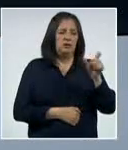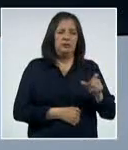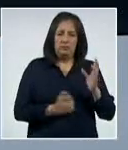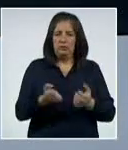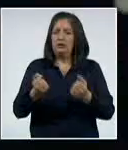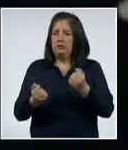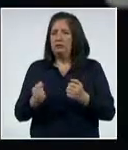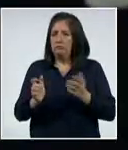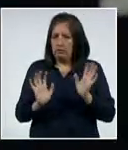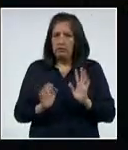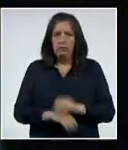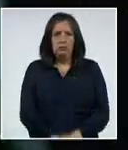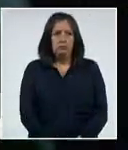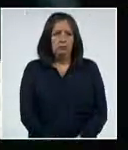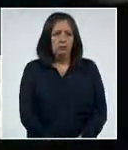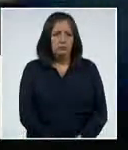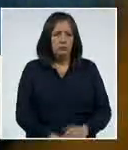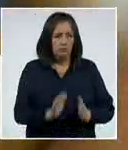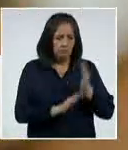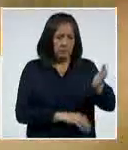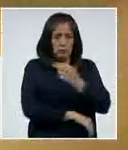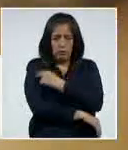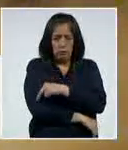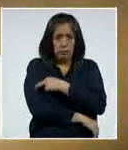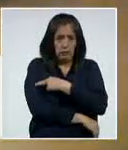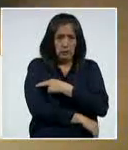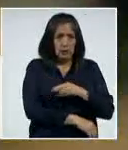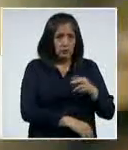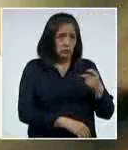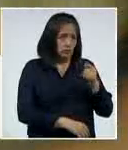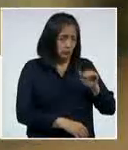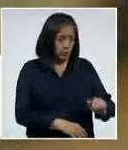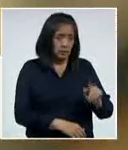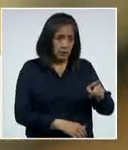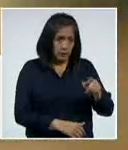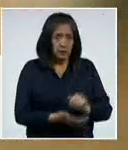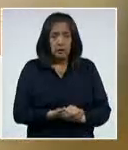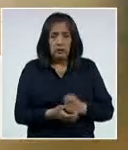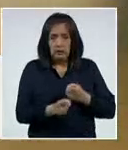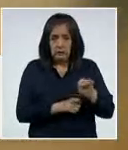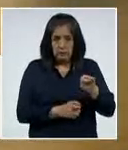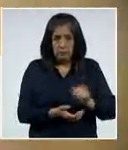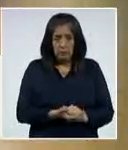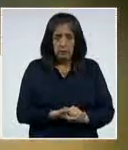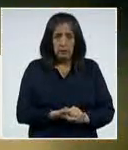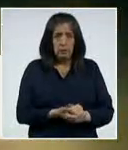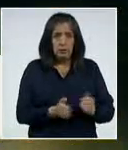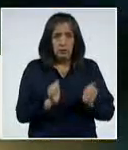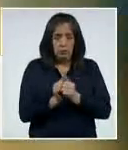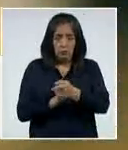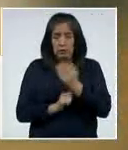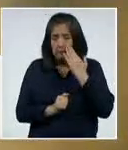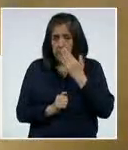camioneta. Nos dirigimos al hospital de Huaycán con la niña que agraviada y juntamente con su